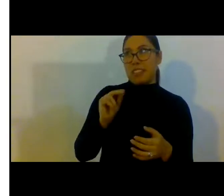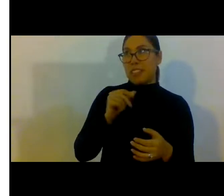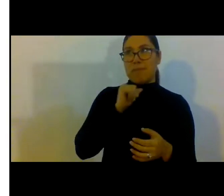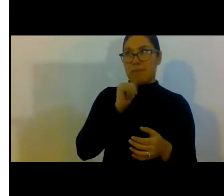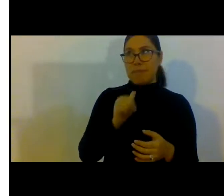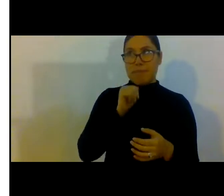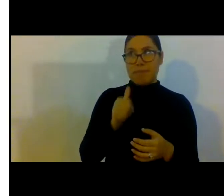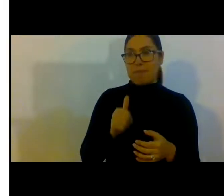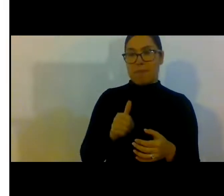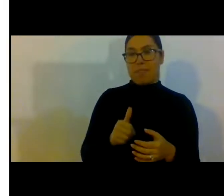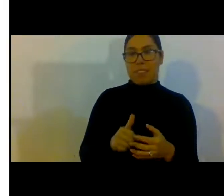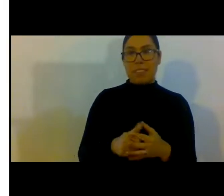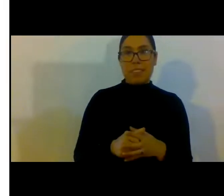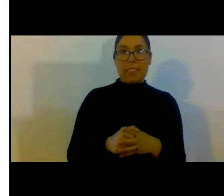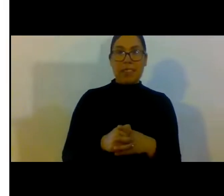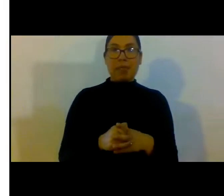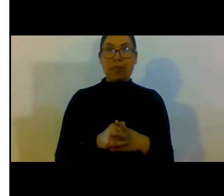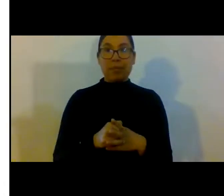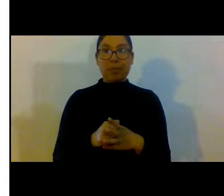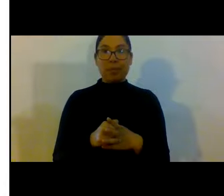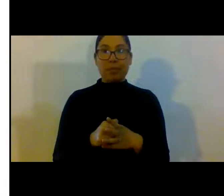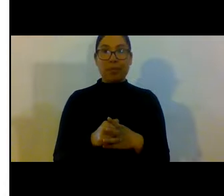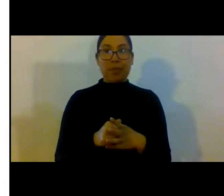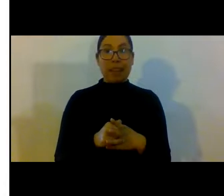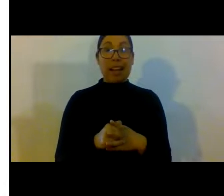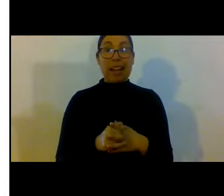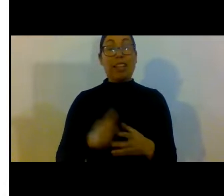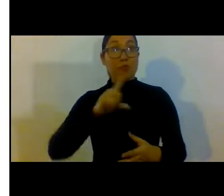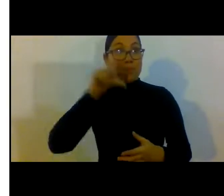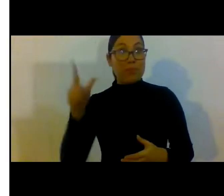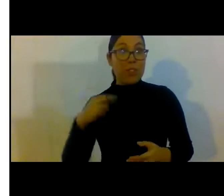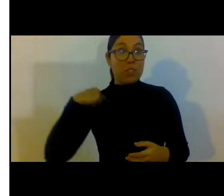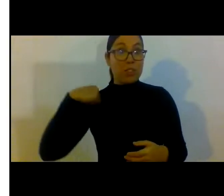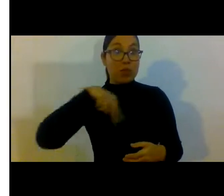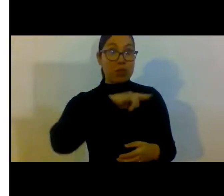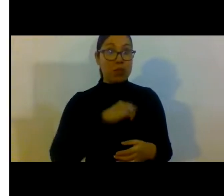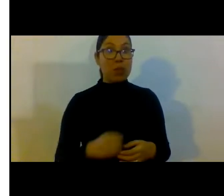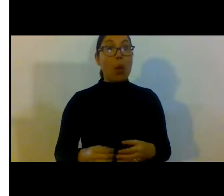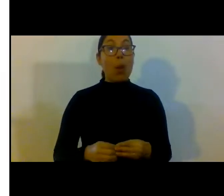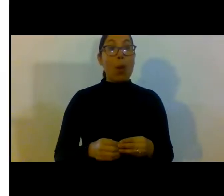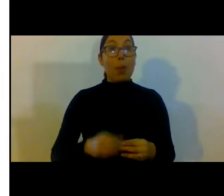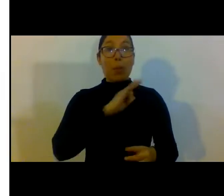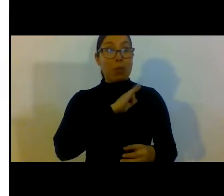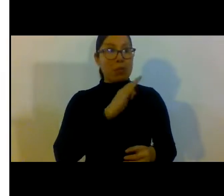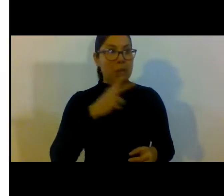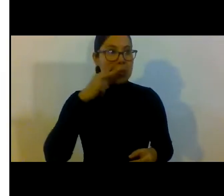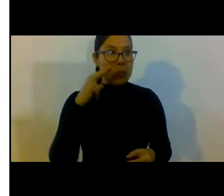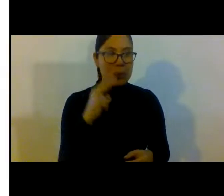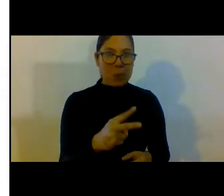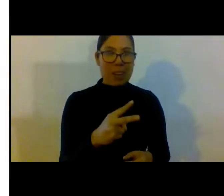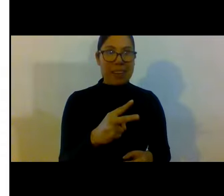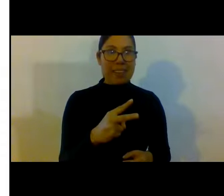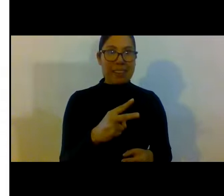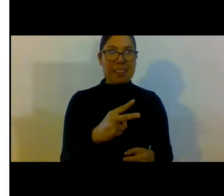estamos escuchando lo que él o ella piensa en ese momento. Incluso hay muchas veces que como papás, como mamás, no identificamos qué